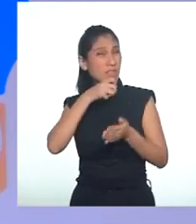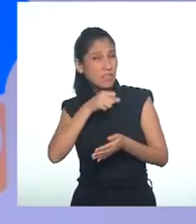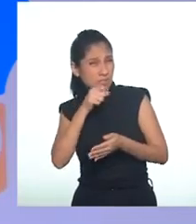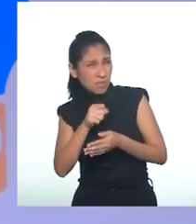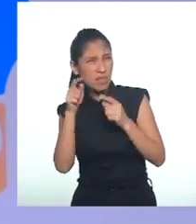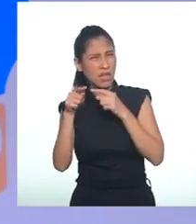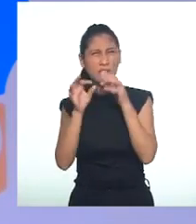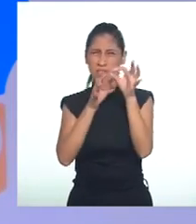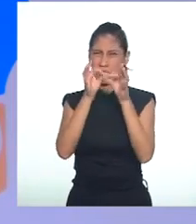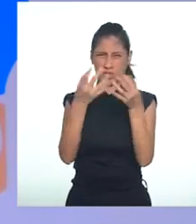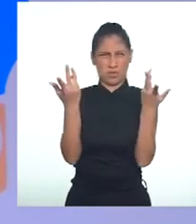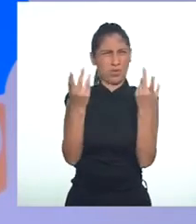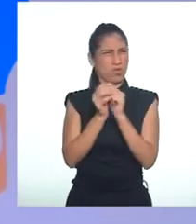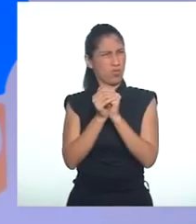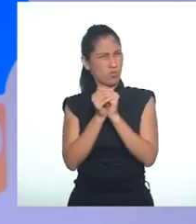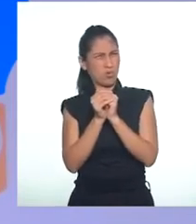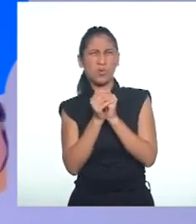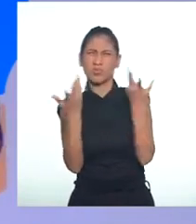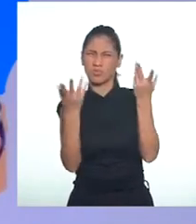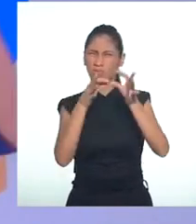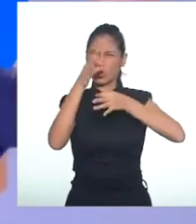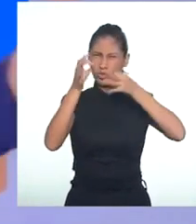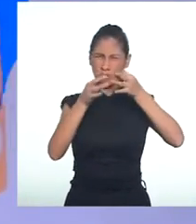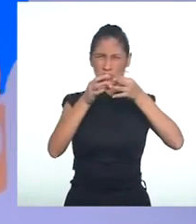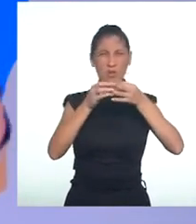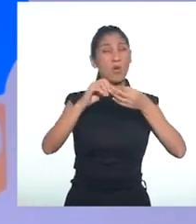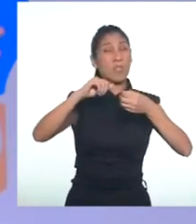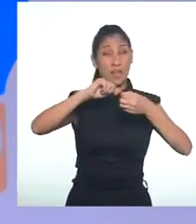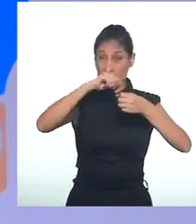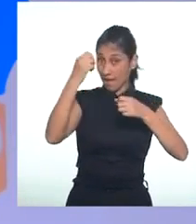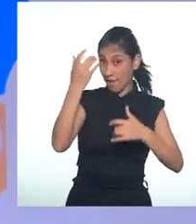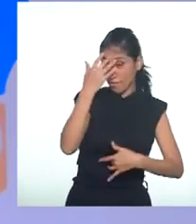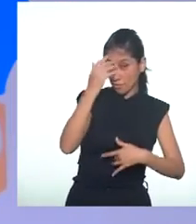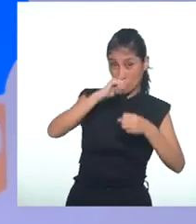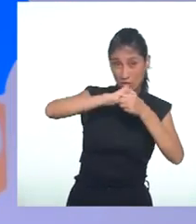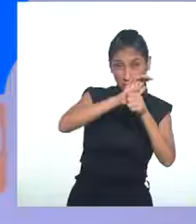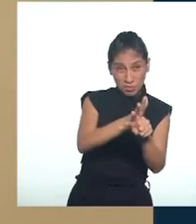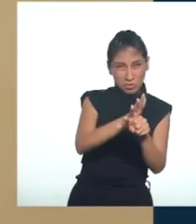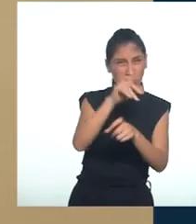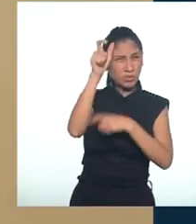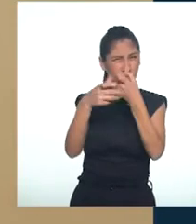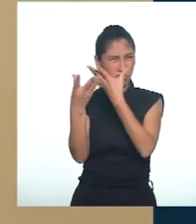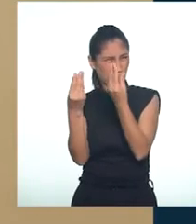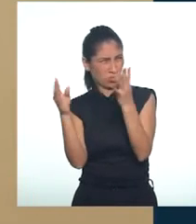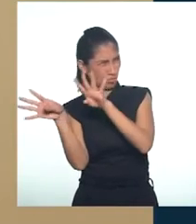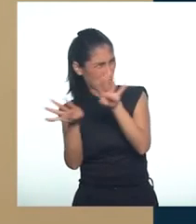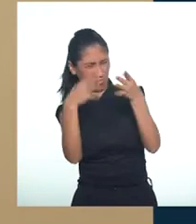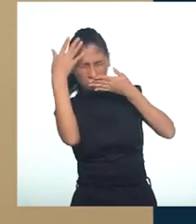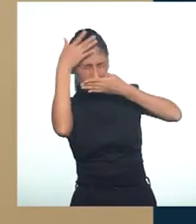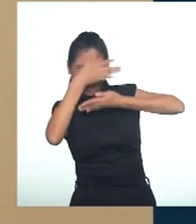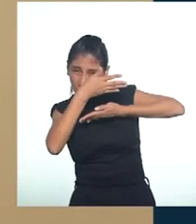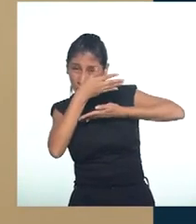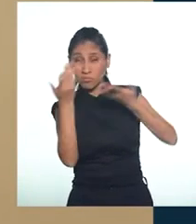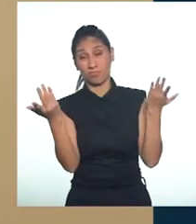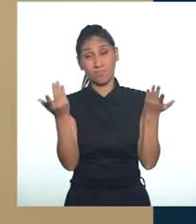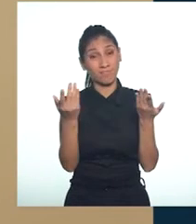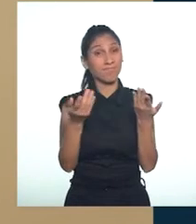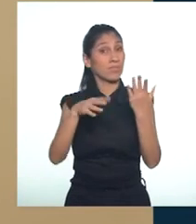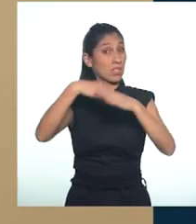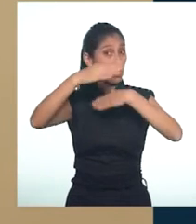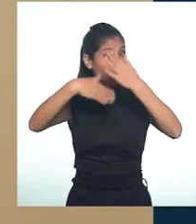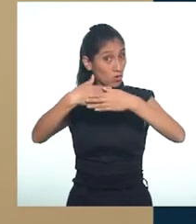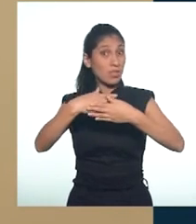inicio de todo era tan imprecisa. Era algo desconocido para todo el mundo. Así es, y ya en marzo